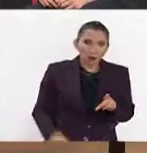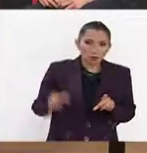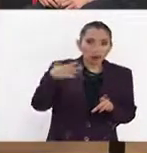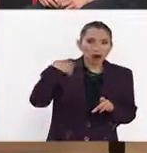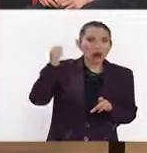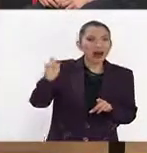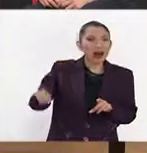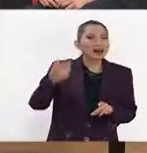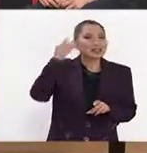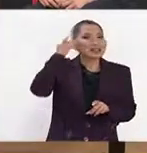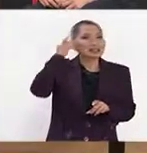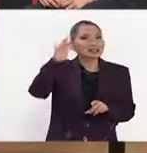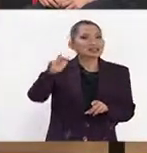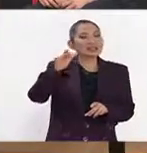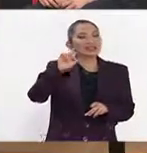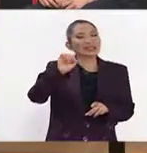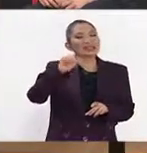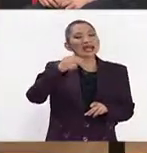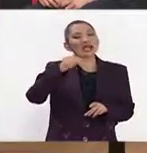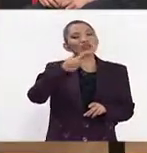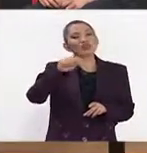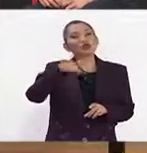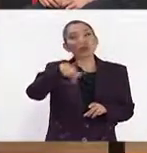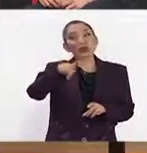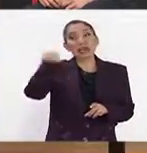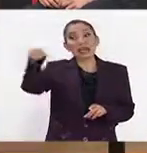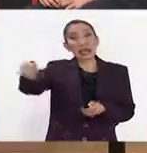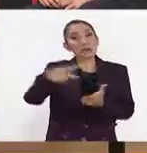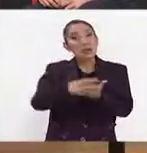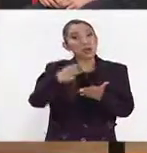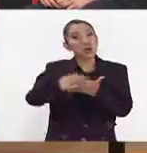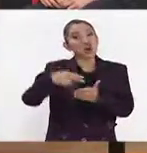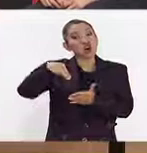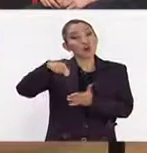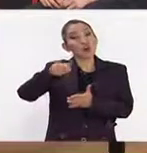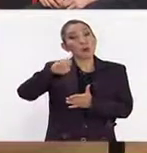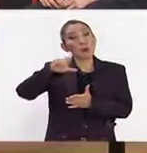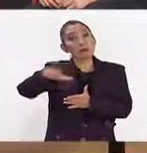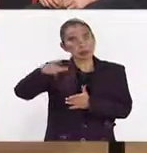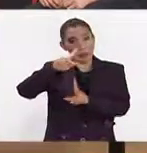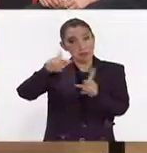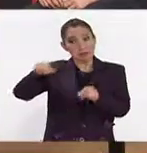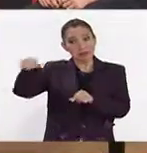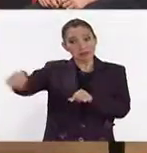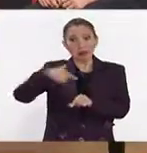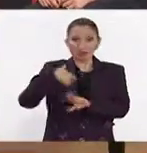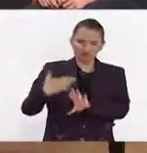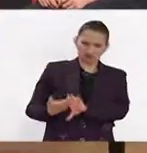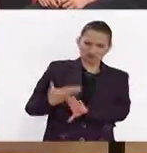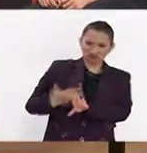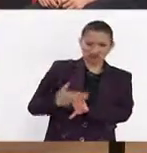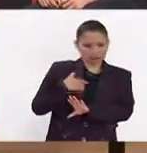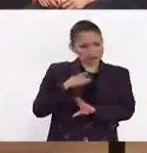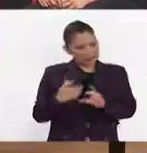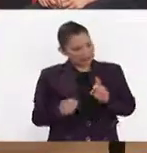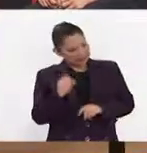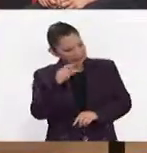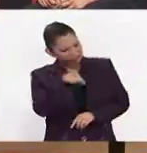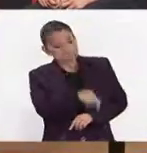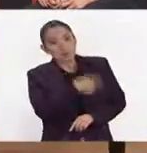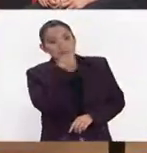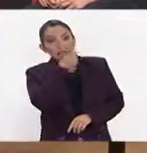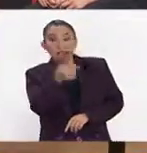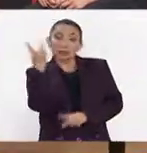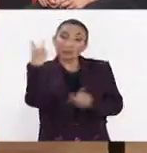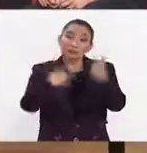como es Aung San Suu Kyi, una figura que ganó el Premio Nobel de la Paz y que hoy pone en entredicho precisamente